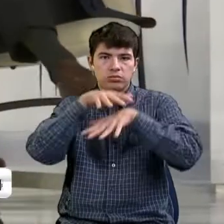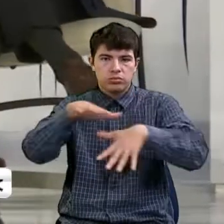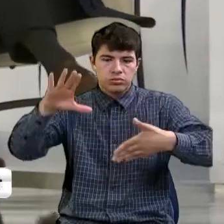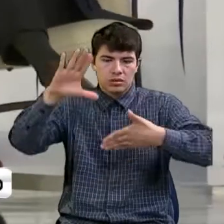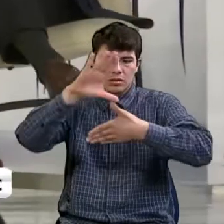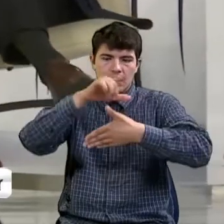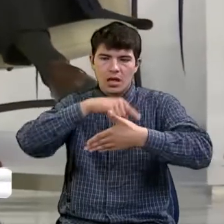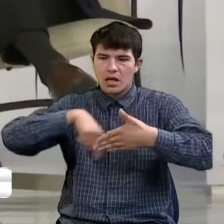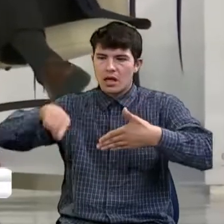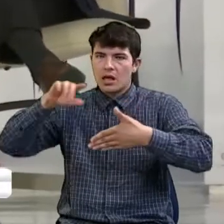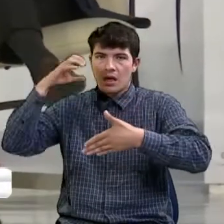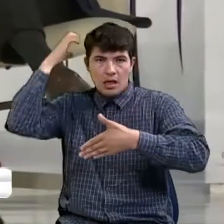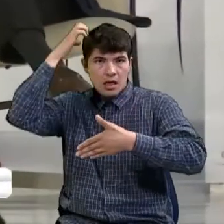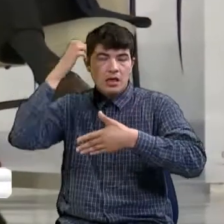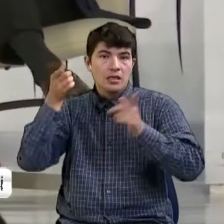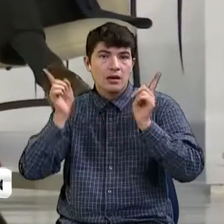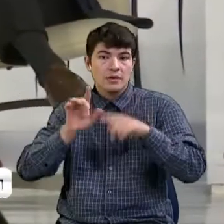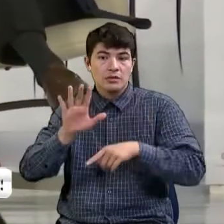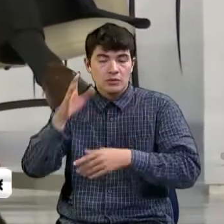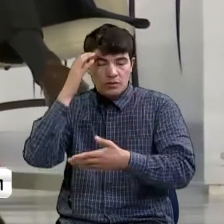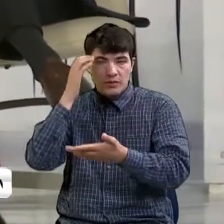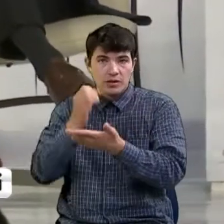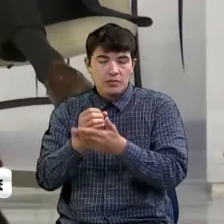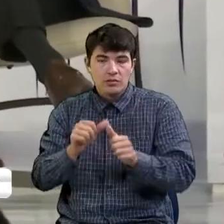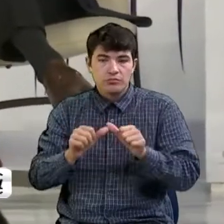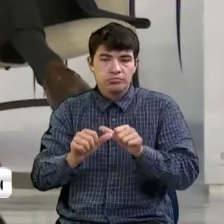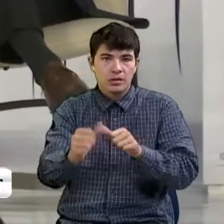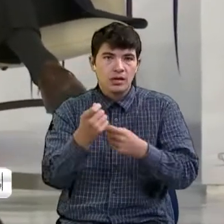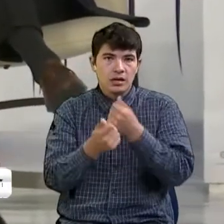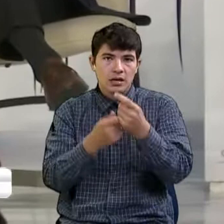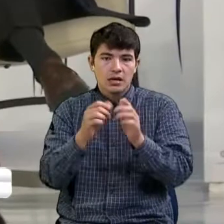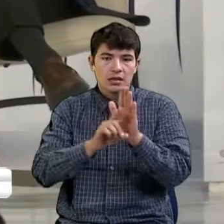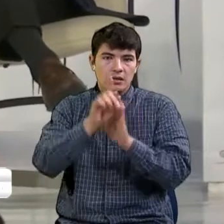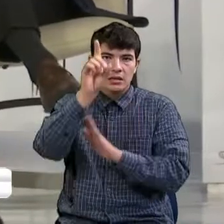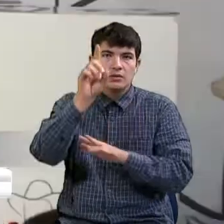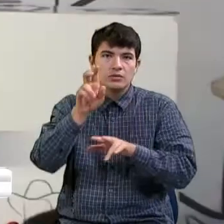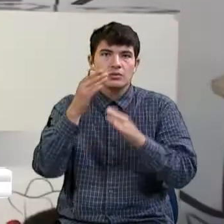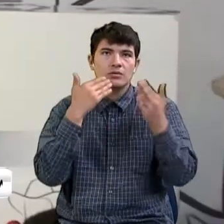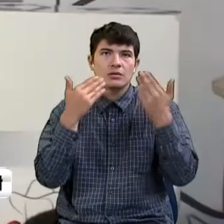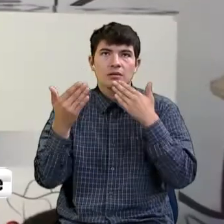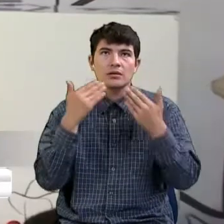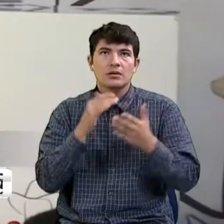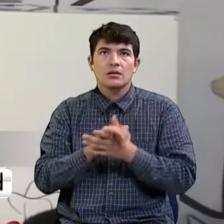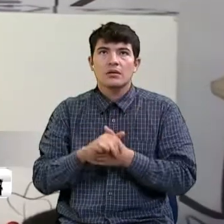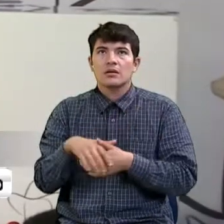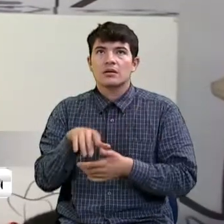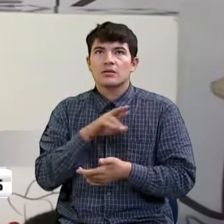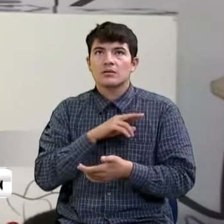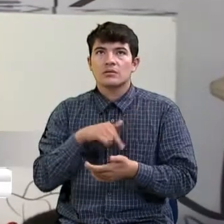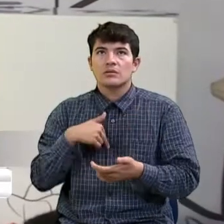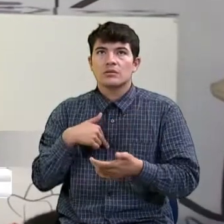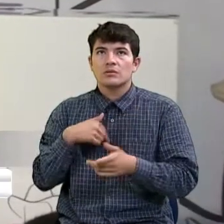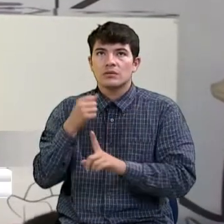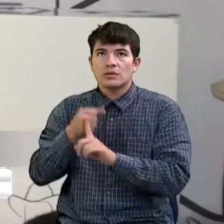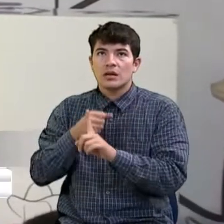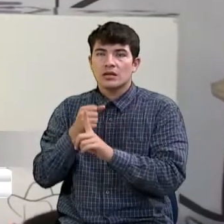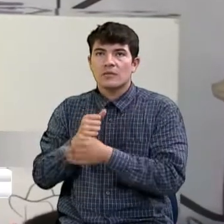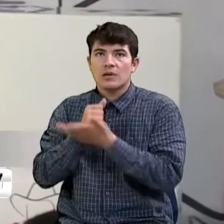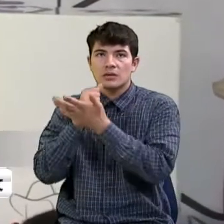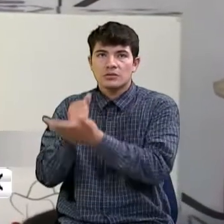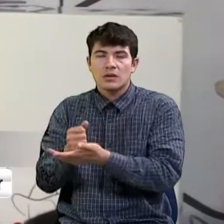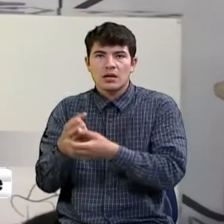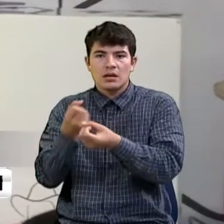se pronunció respecto a la sostenibilidad económica y al desarrollo rural tratamos de ayudar a diversificar la